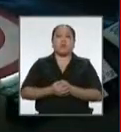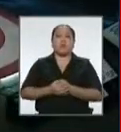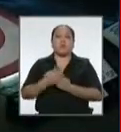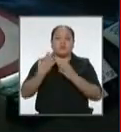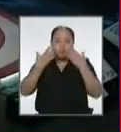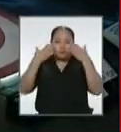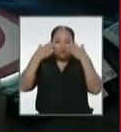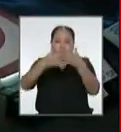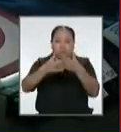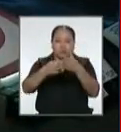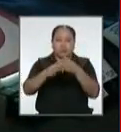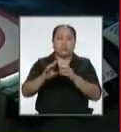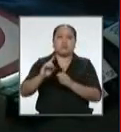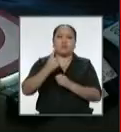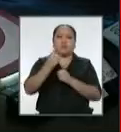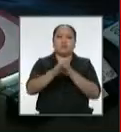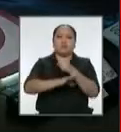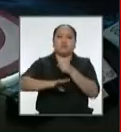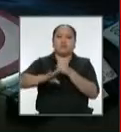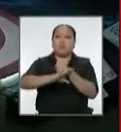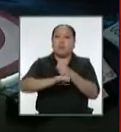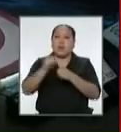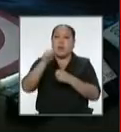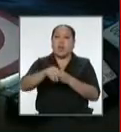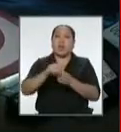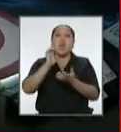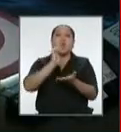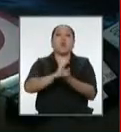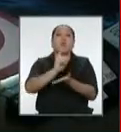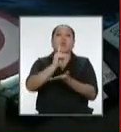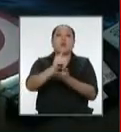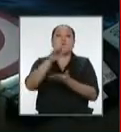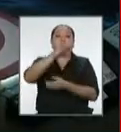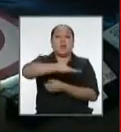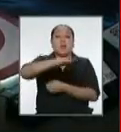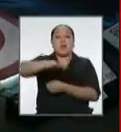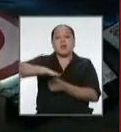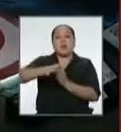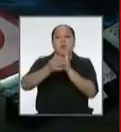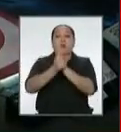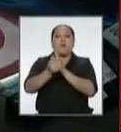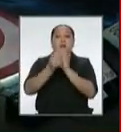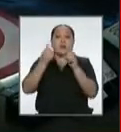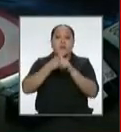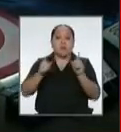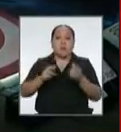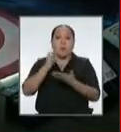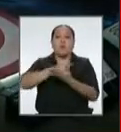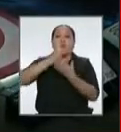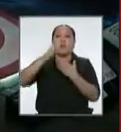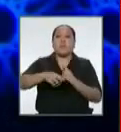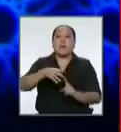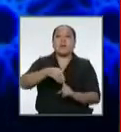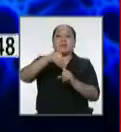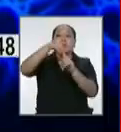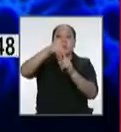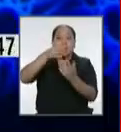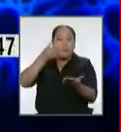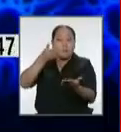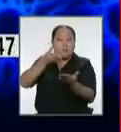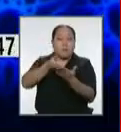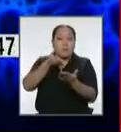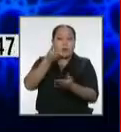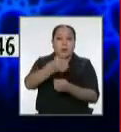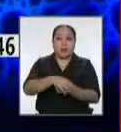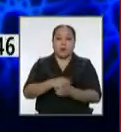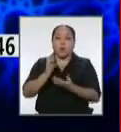¿no? Tal vez la necesidad de llegar a un consenso, que el formato del debate lo permitía, ¿no? Entonces creo que fue un debate muy